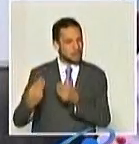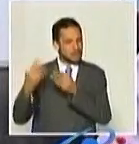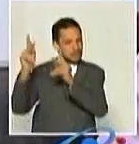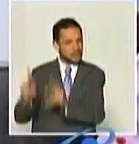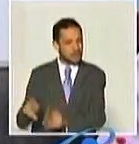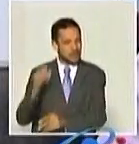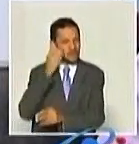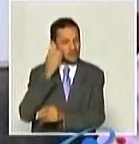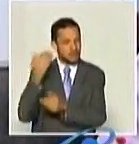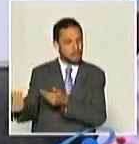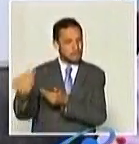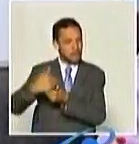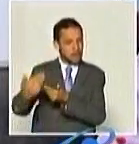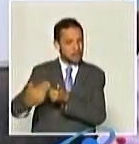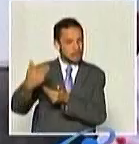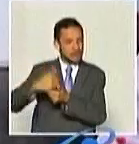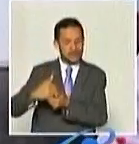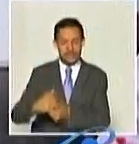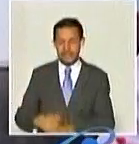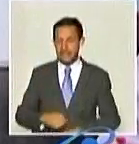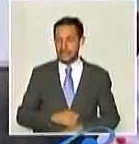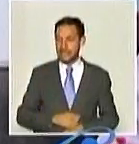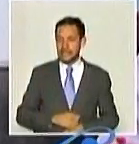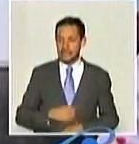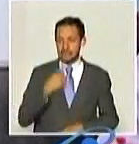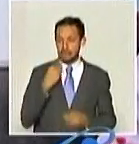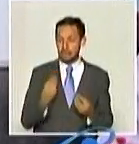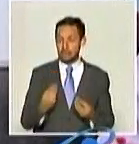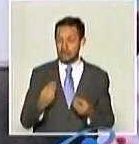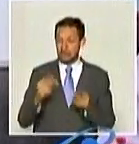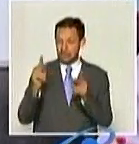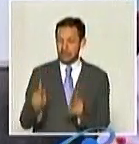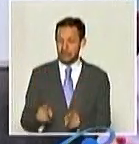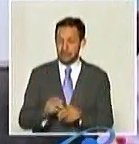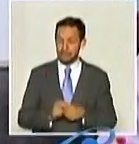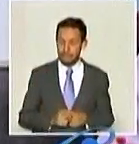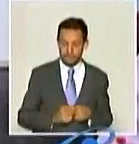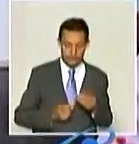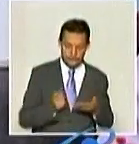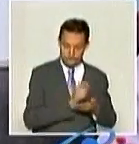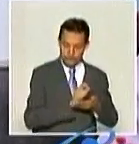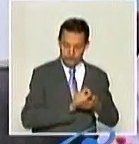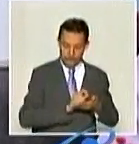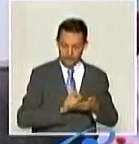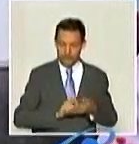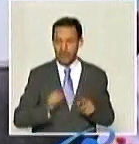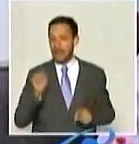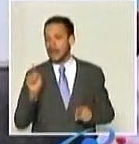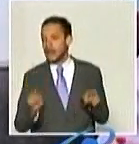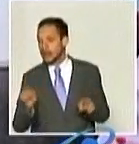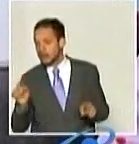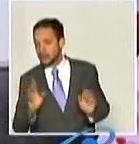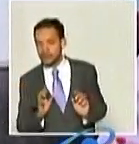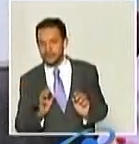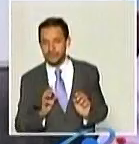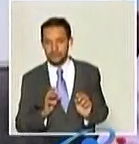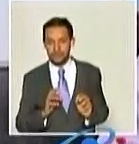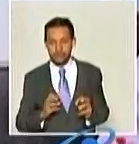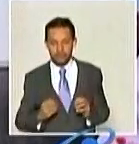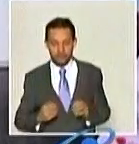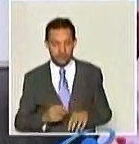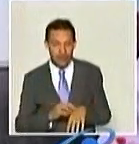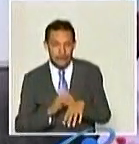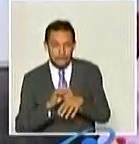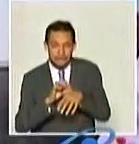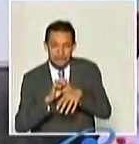positivos, son muchos los casos clínicos, pero muchas personas refieren tener infecciones en la piel que se